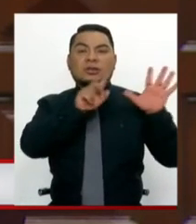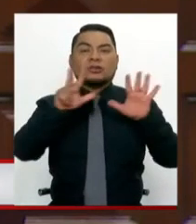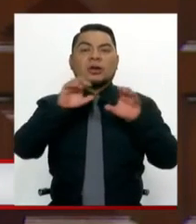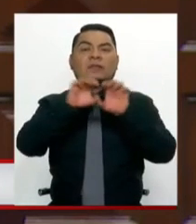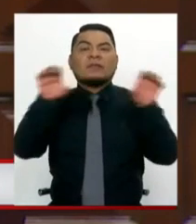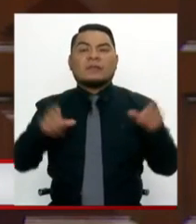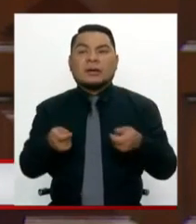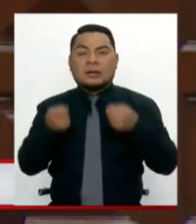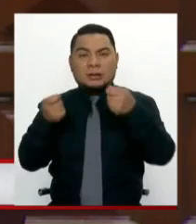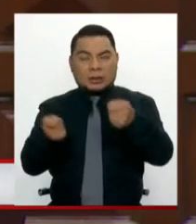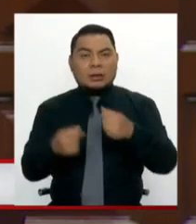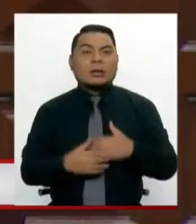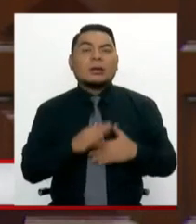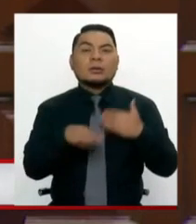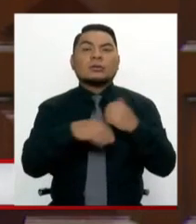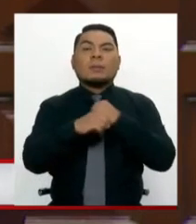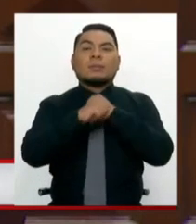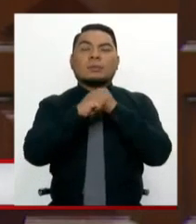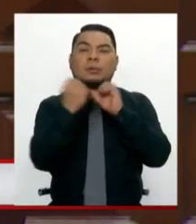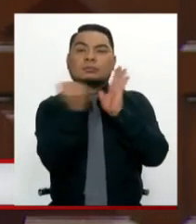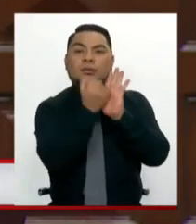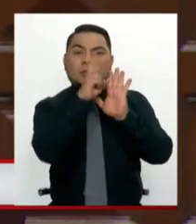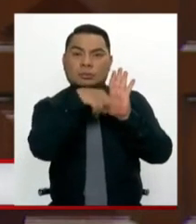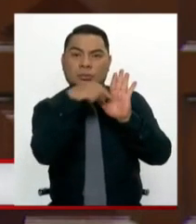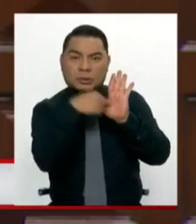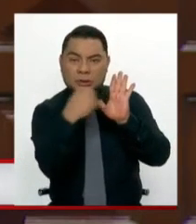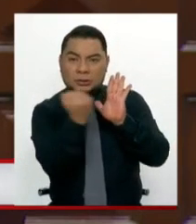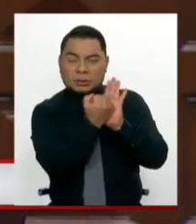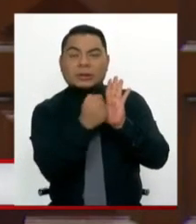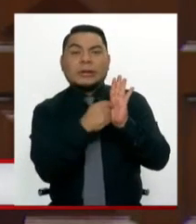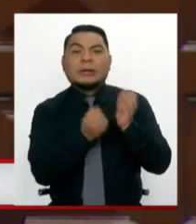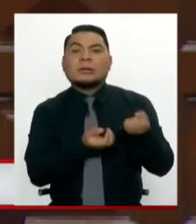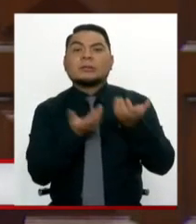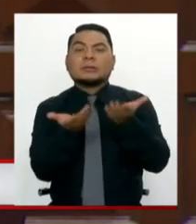certificados de publicidad registral que otorgan